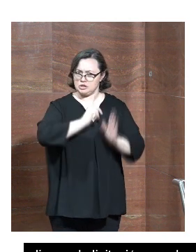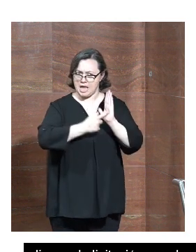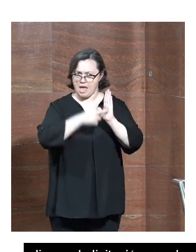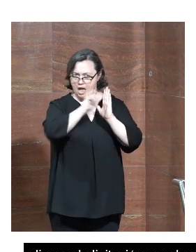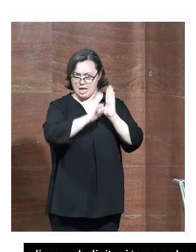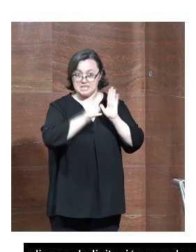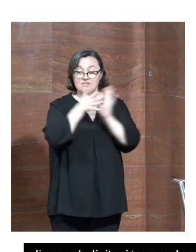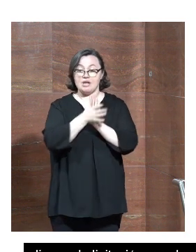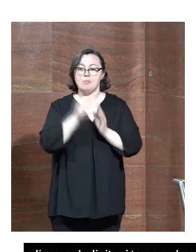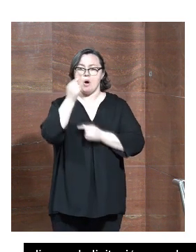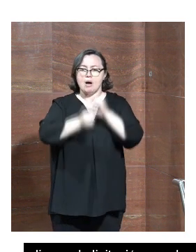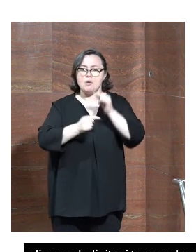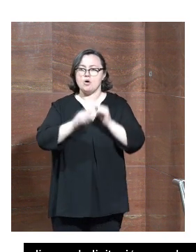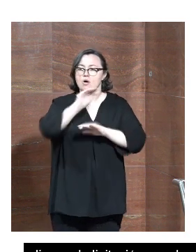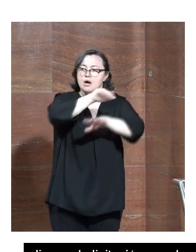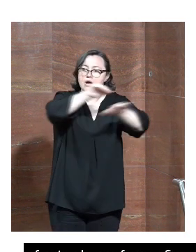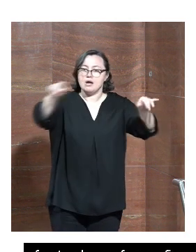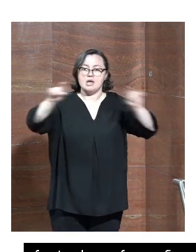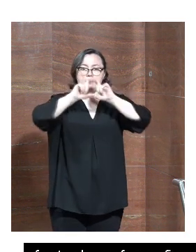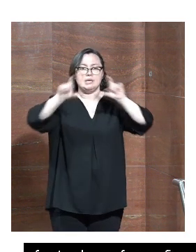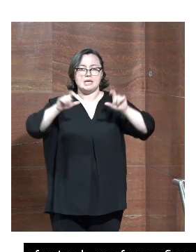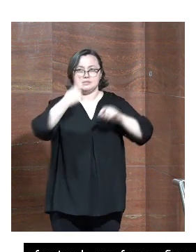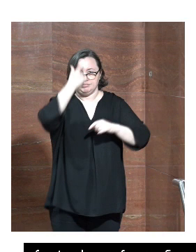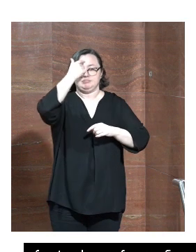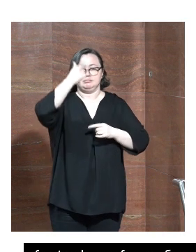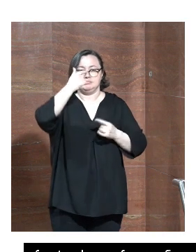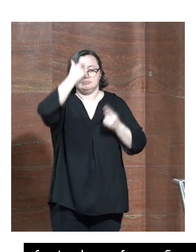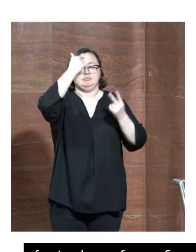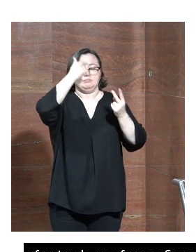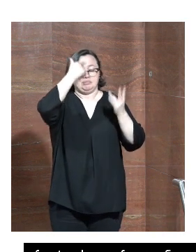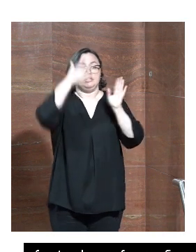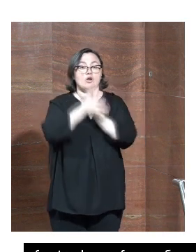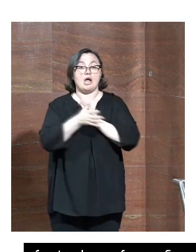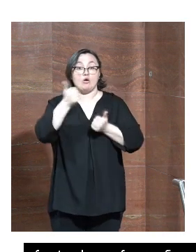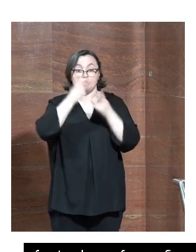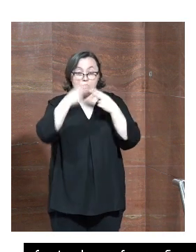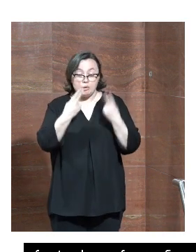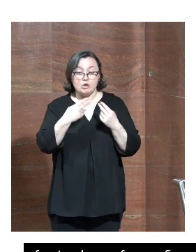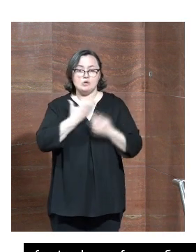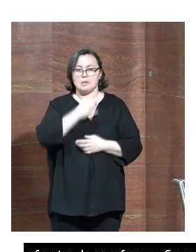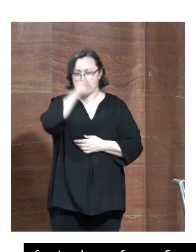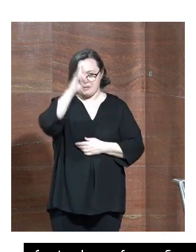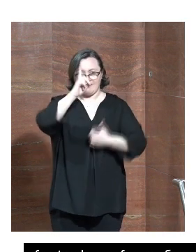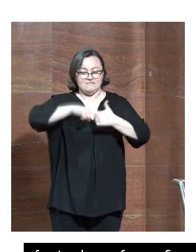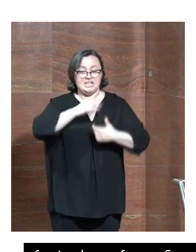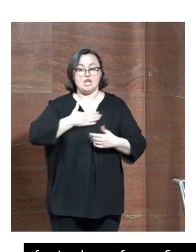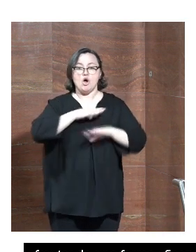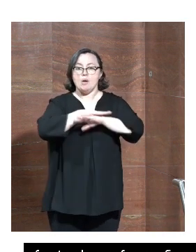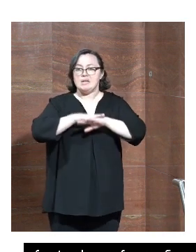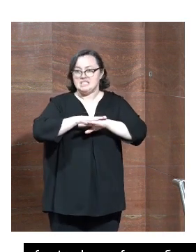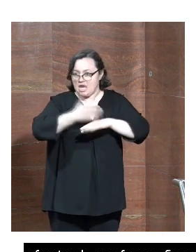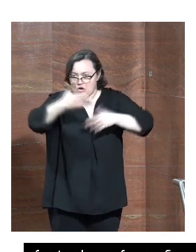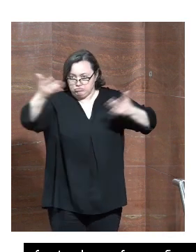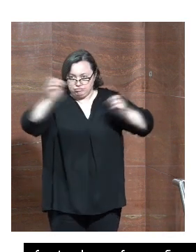lo cual también eso va calando en la cultura de las organizaciones, que oye, queremos acudir a un concurso del Ayuntamiento de Madrid o del Ministerio de